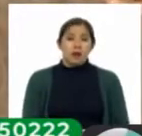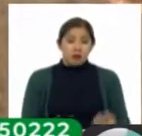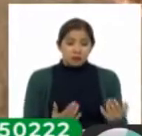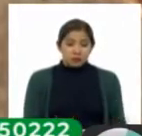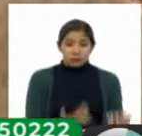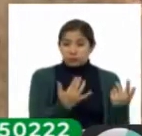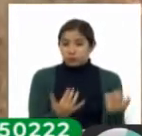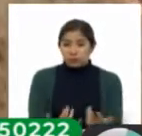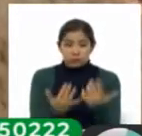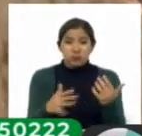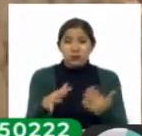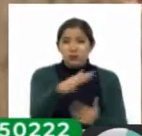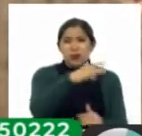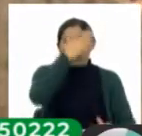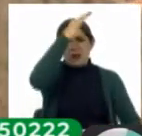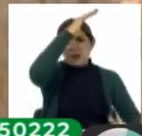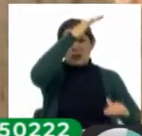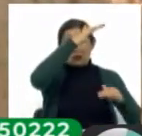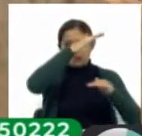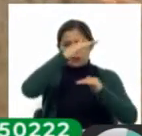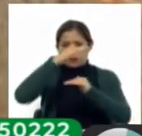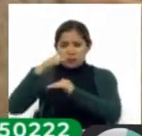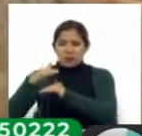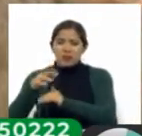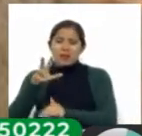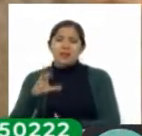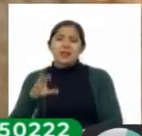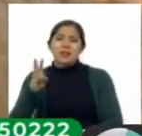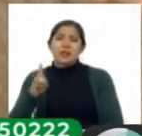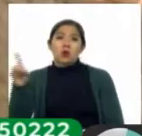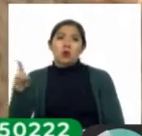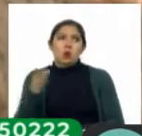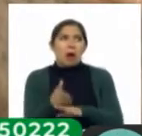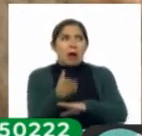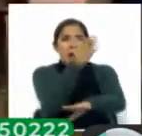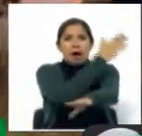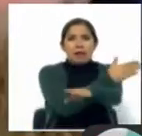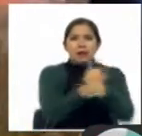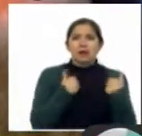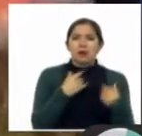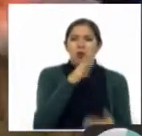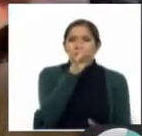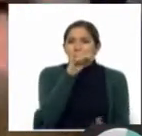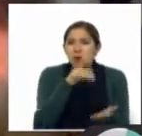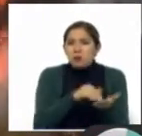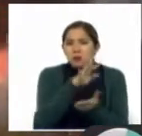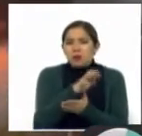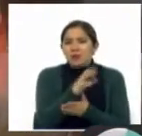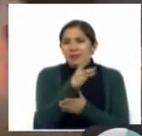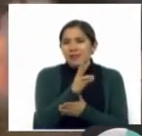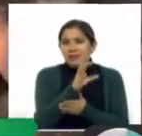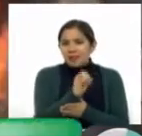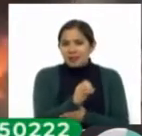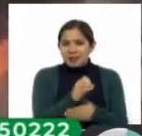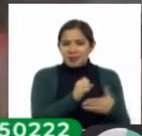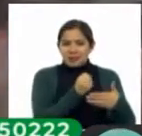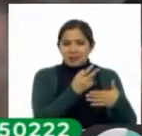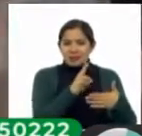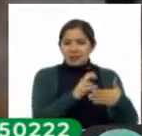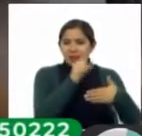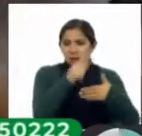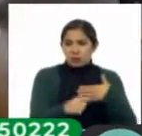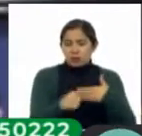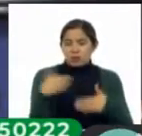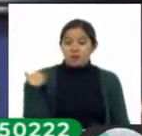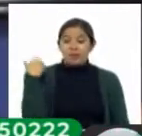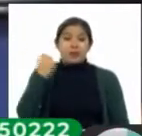en la Chiquitanía redujeron a 361 de más de 8.460 desde el 17 de agosto. El comandante general de las